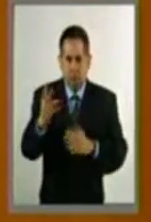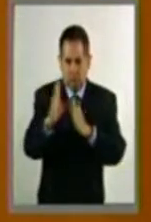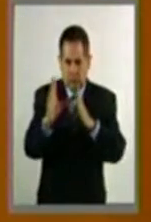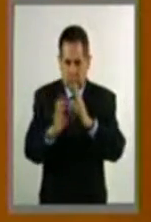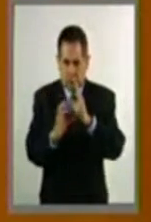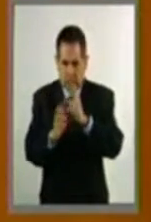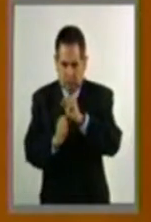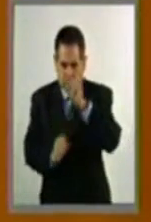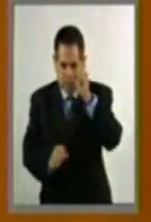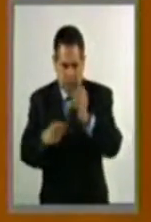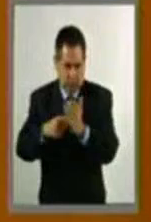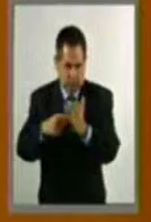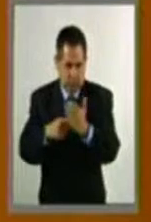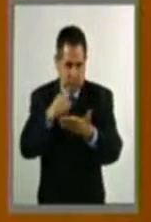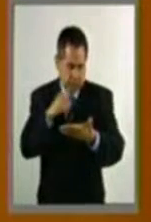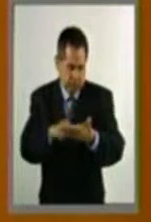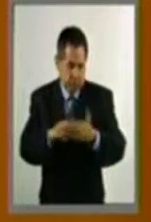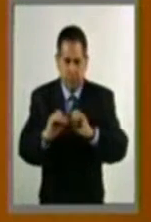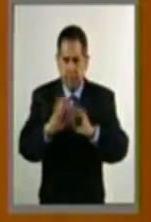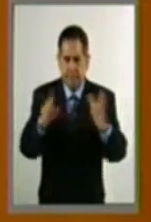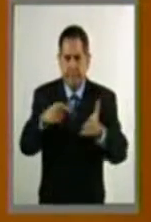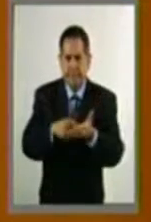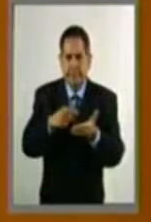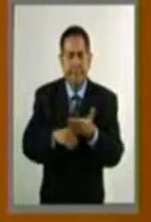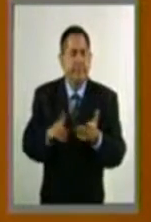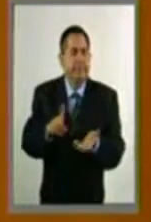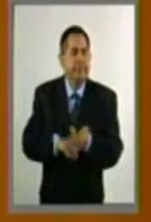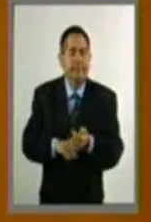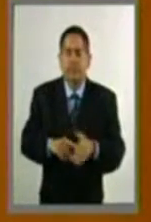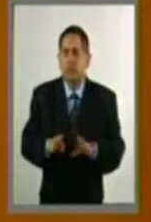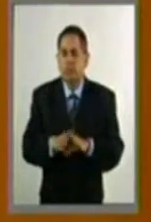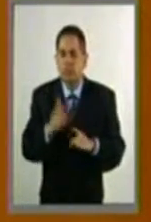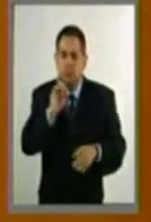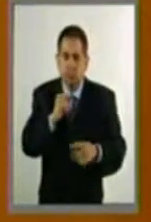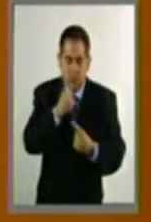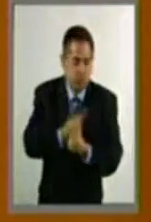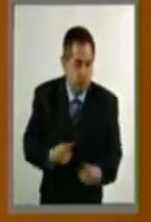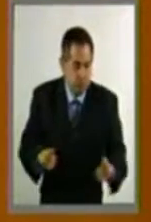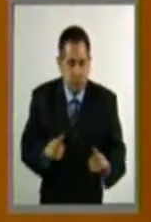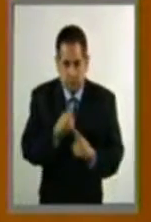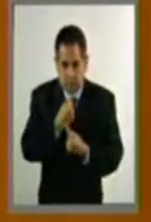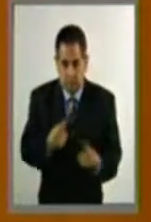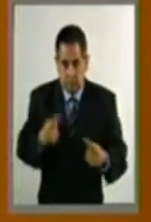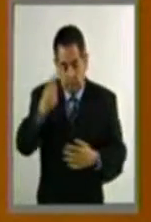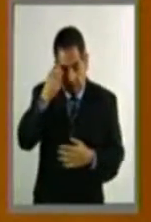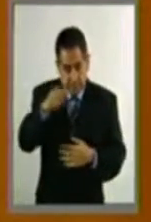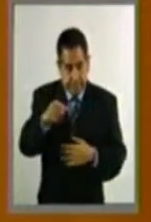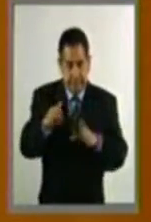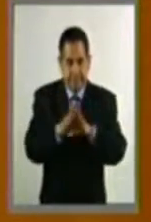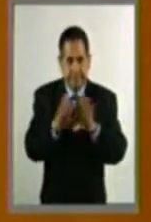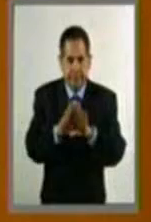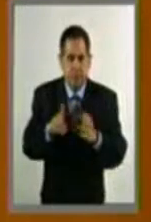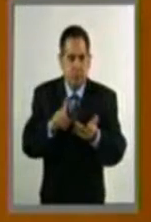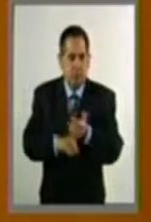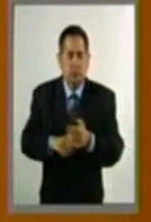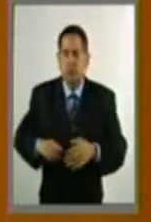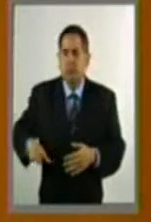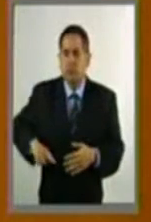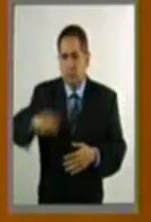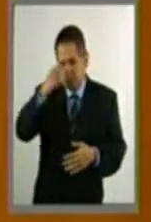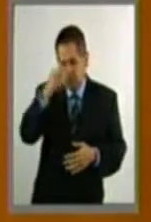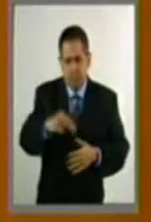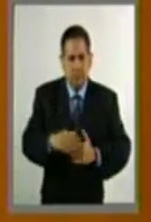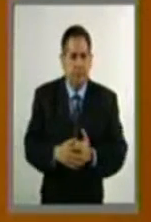constitucional da cabida al principio del interés superior de la niñez para normar la actuación del Estado